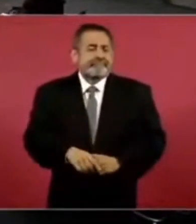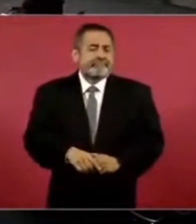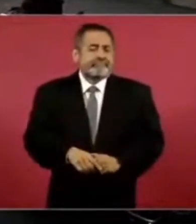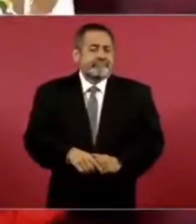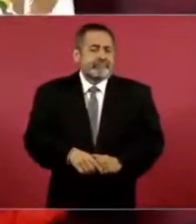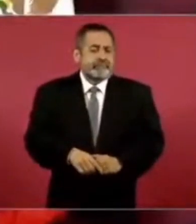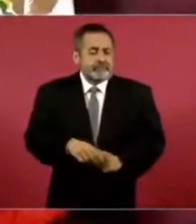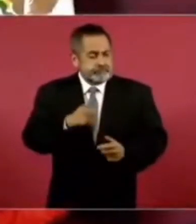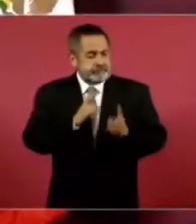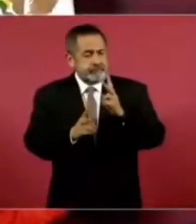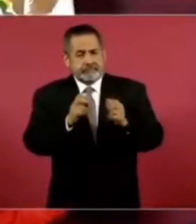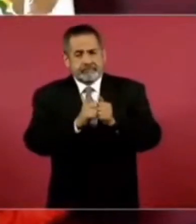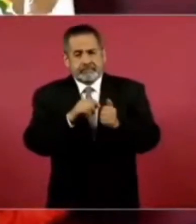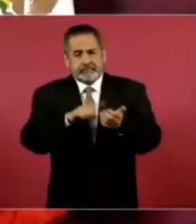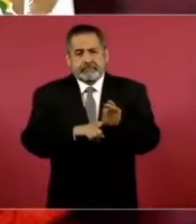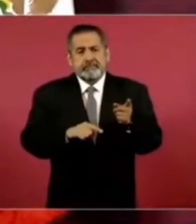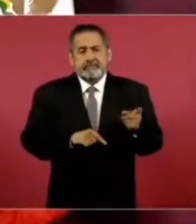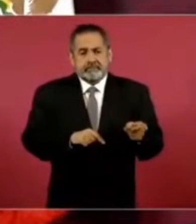hablé con el